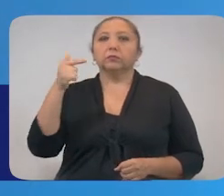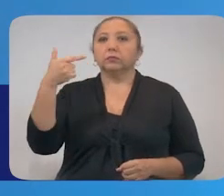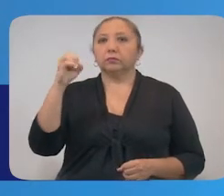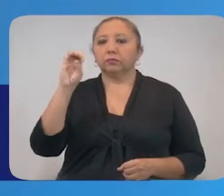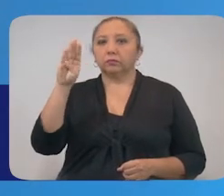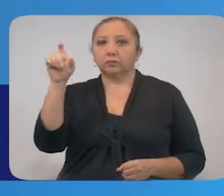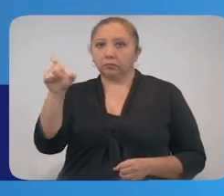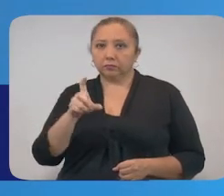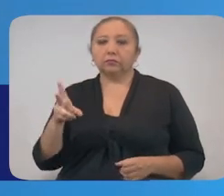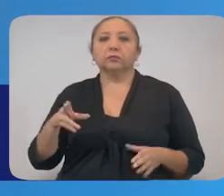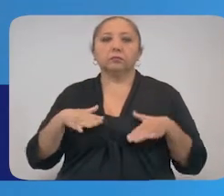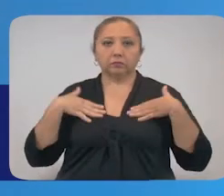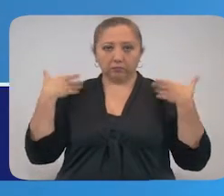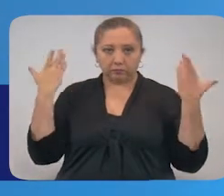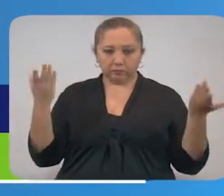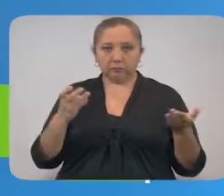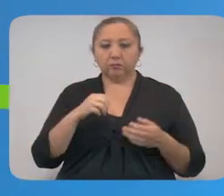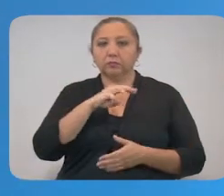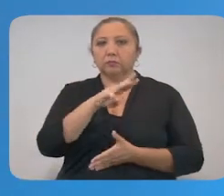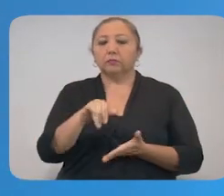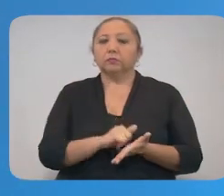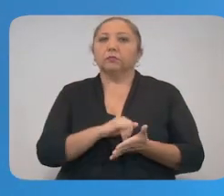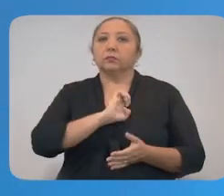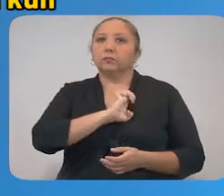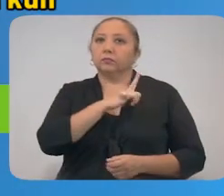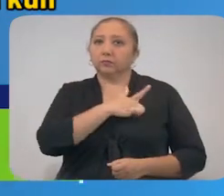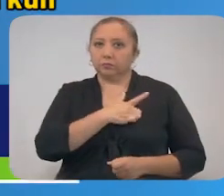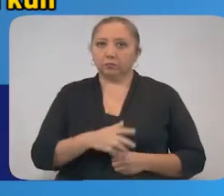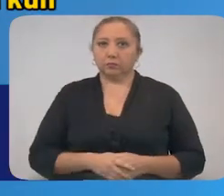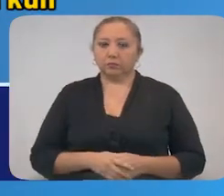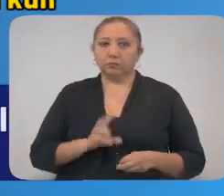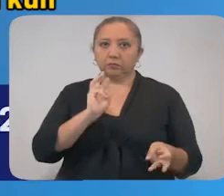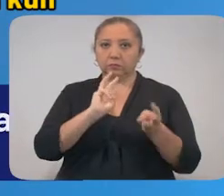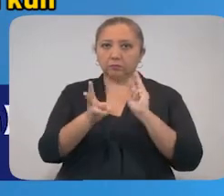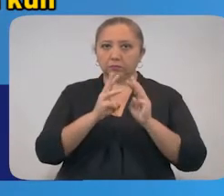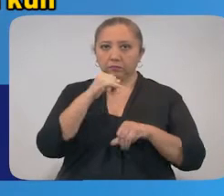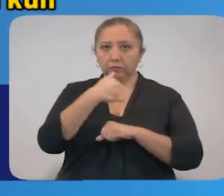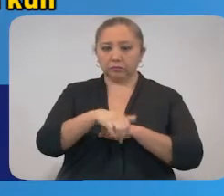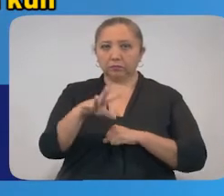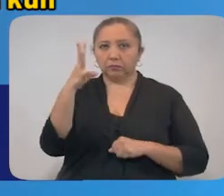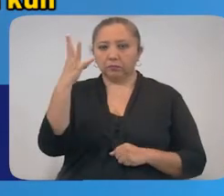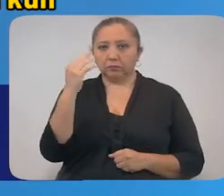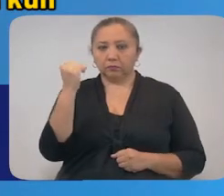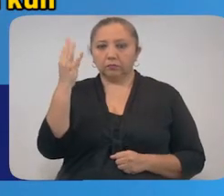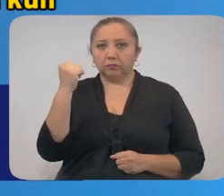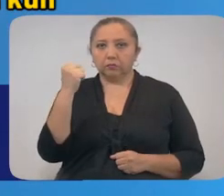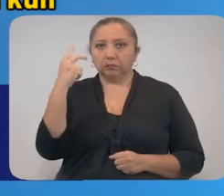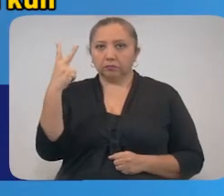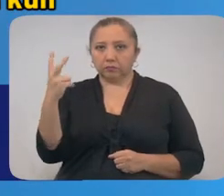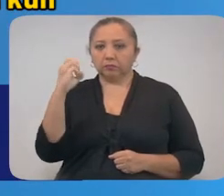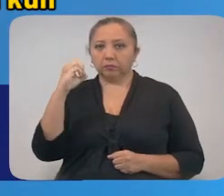coronavirus.yucatan.gob.mx también ofrece información en maya y en español. El chat de WhatsApp en el número